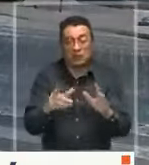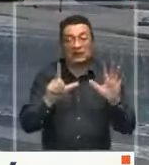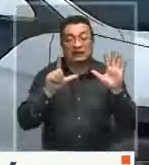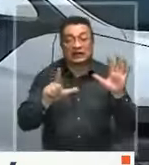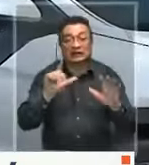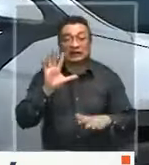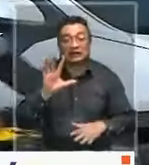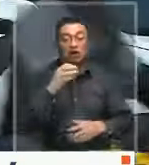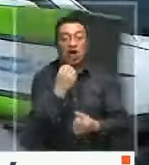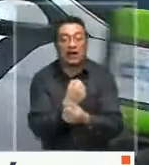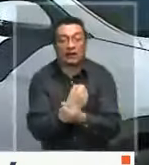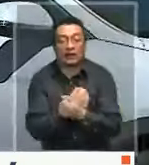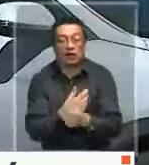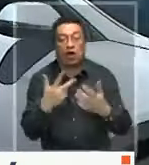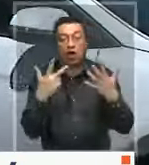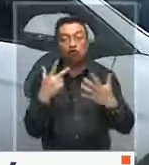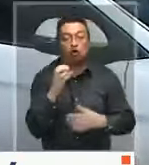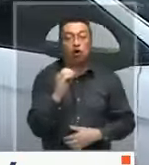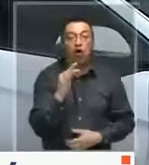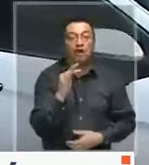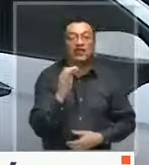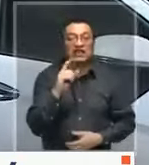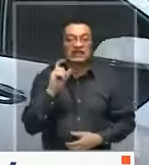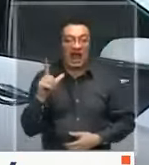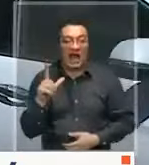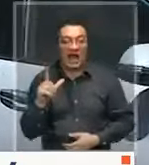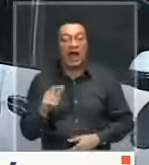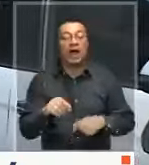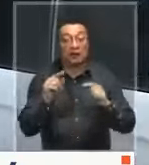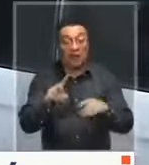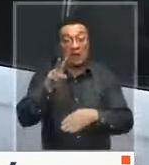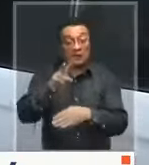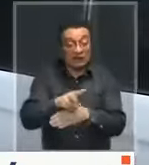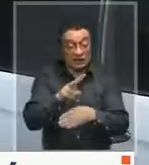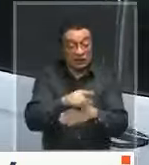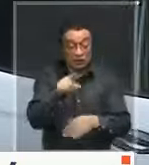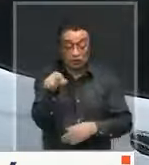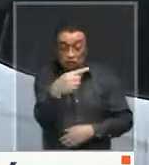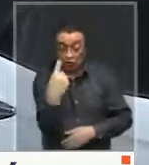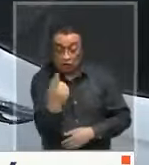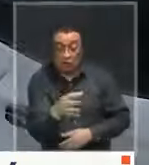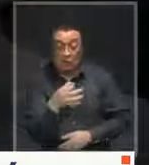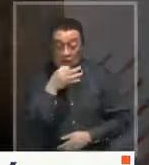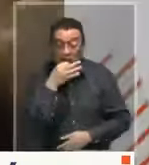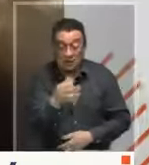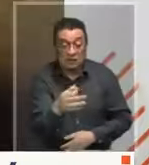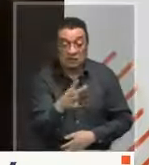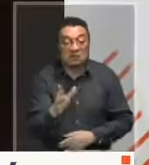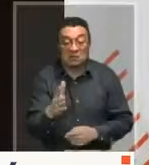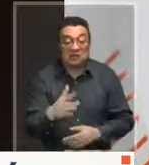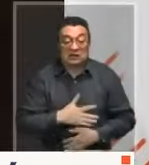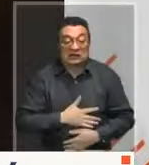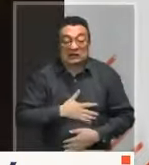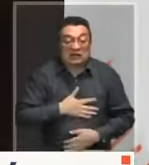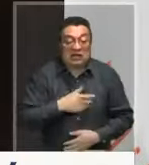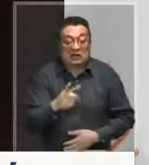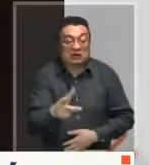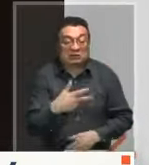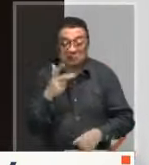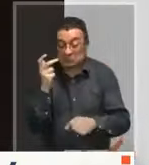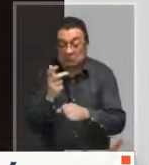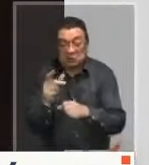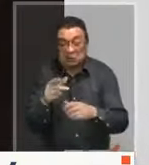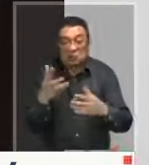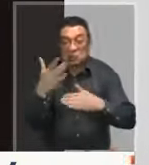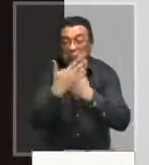75 carabineros y 8 oficiales. A pesar de ello, a los testigos de este hecho les sigue quedando la sensación que el resguardo es